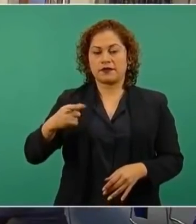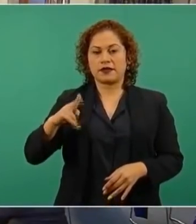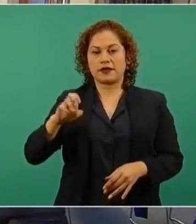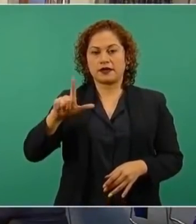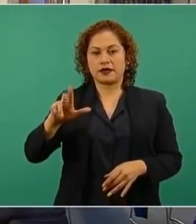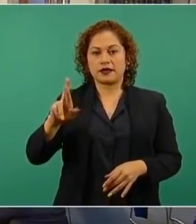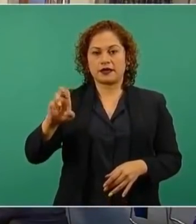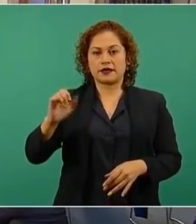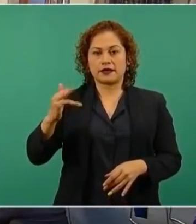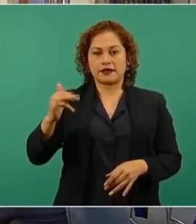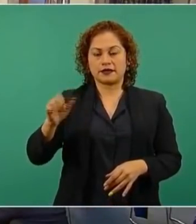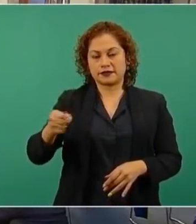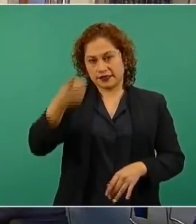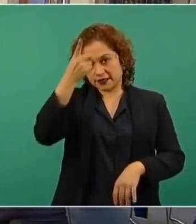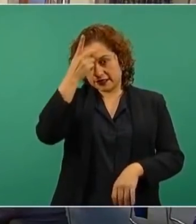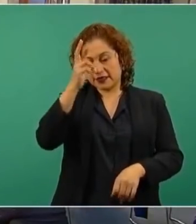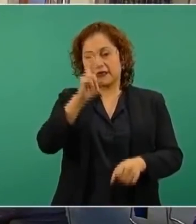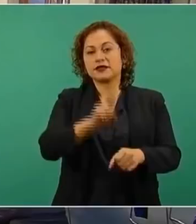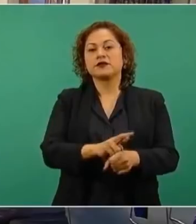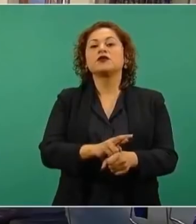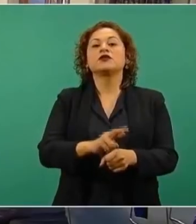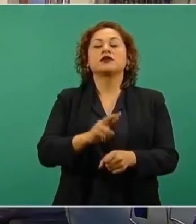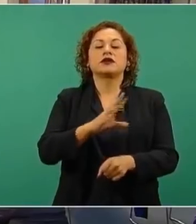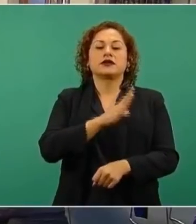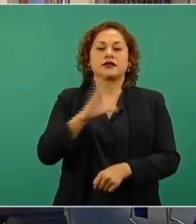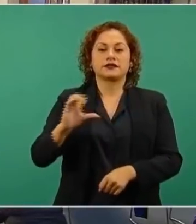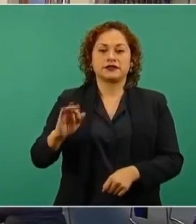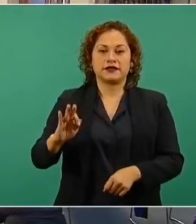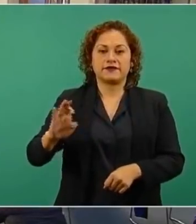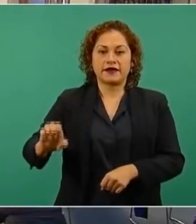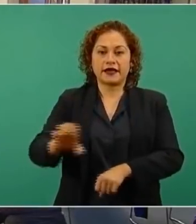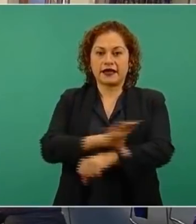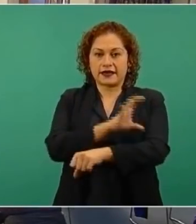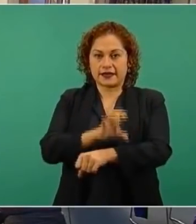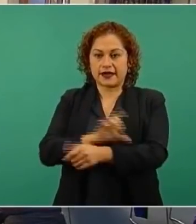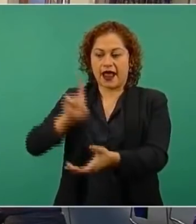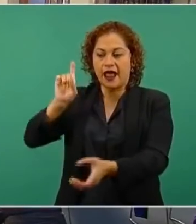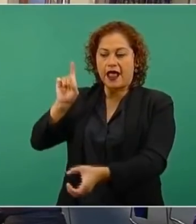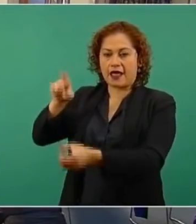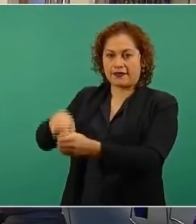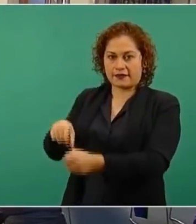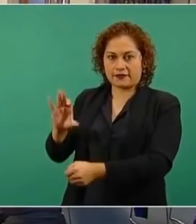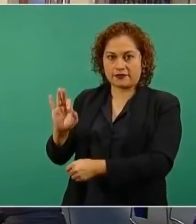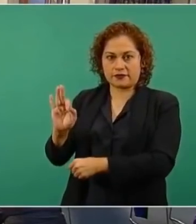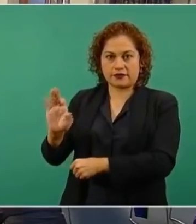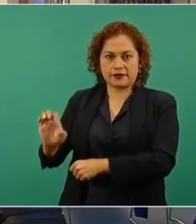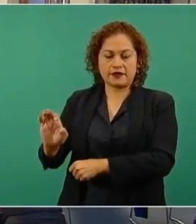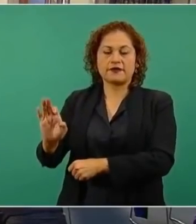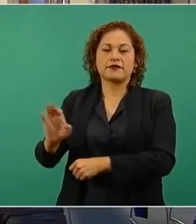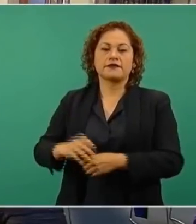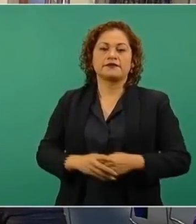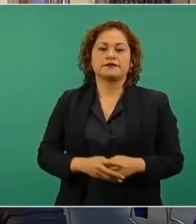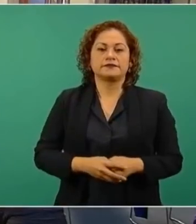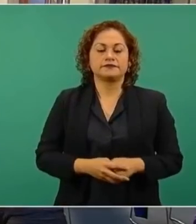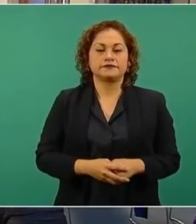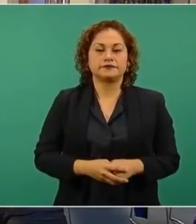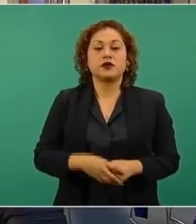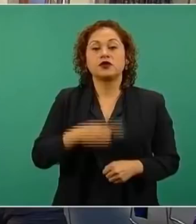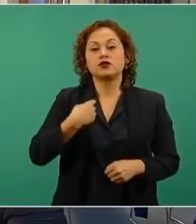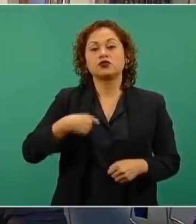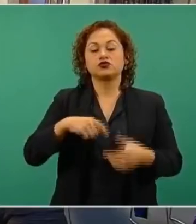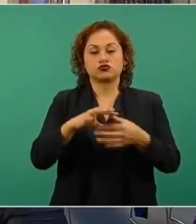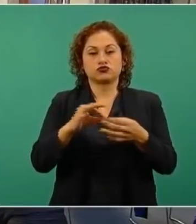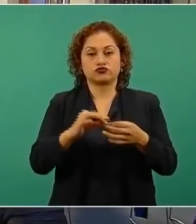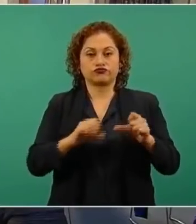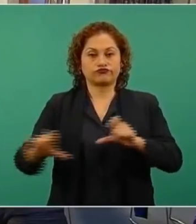director general de CFE Energía, una de las filiales de la Comisión Federal de Electricidad. Vamos a presentar datos precisamente